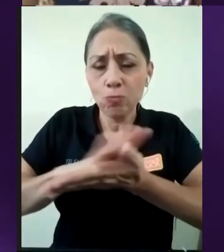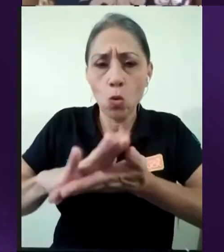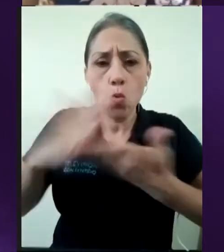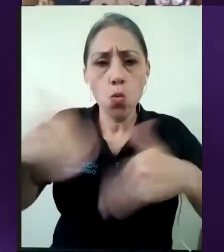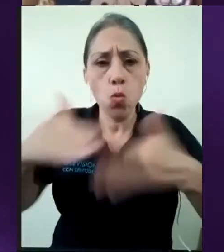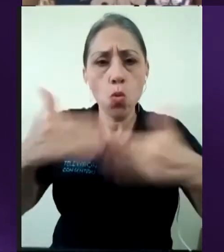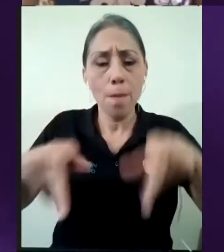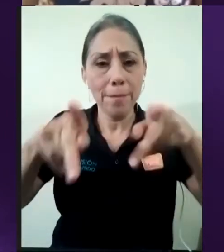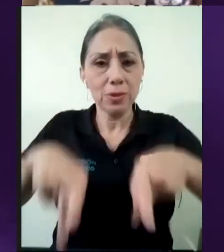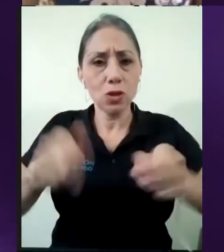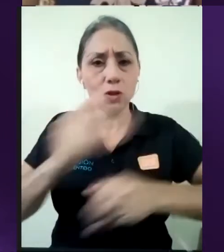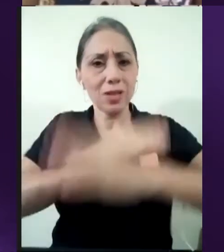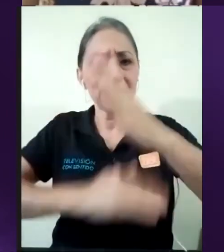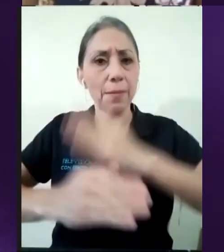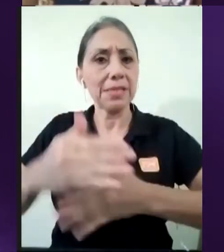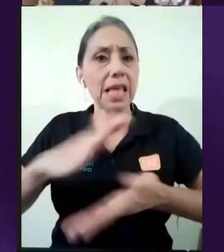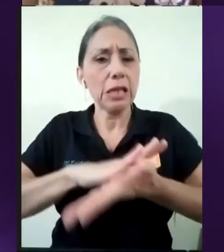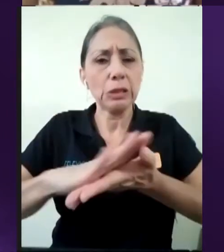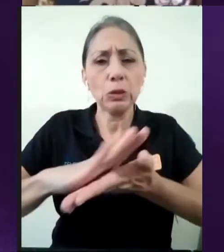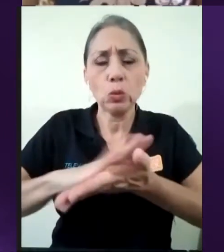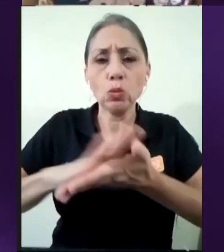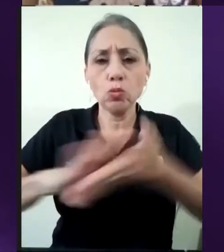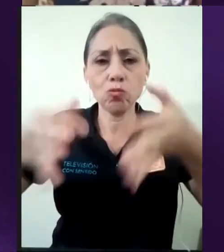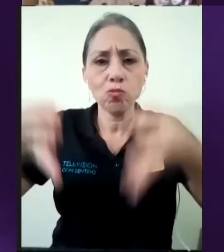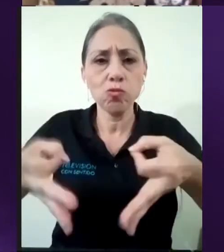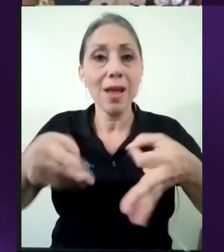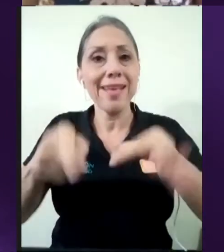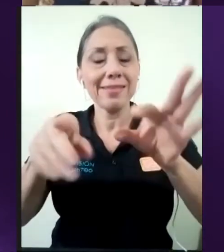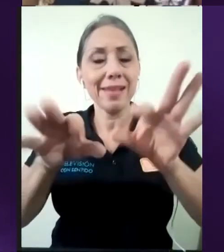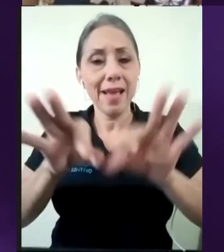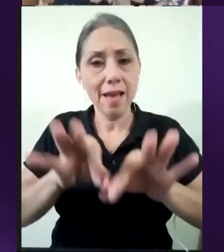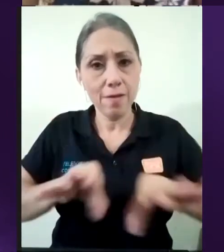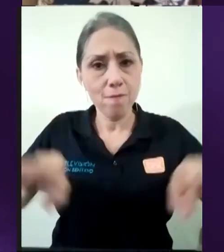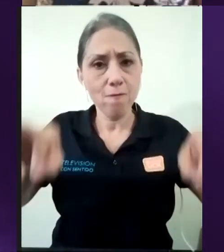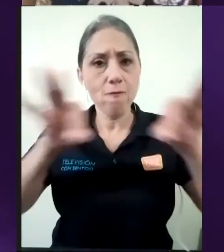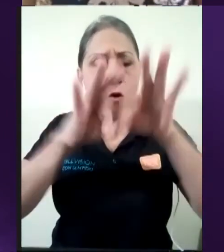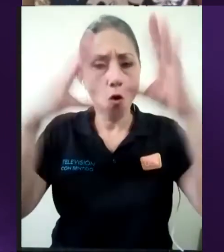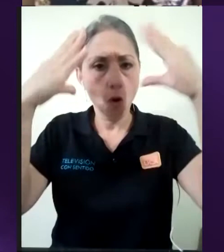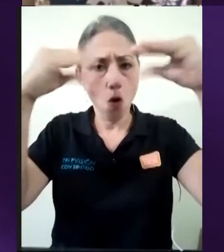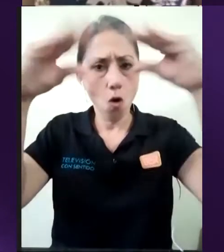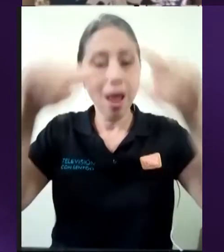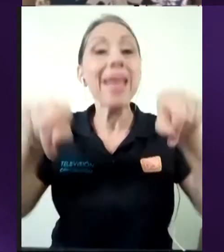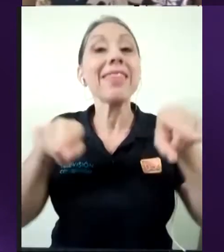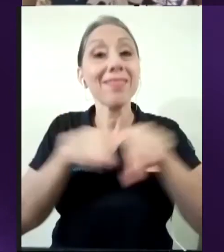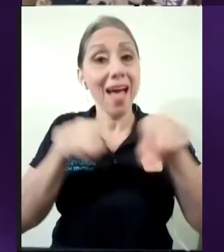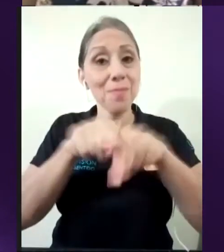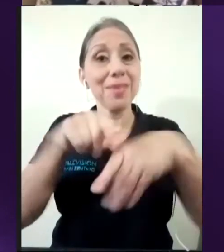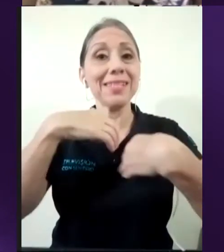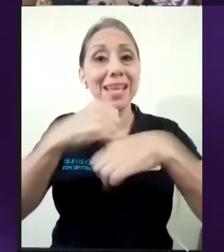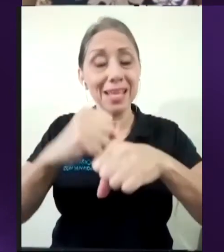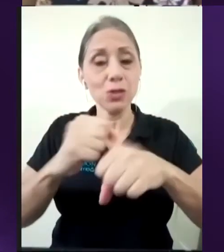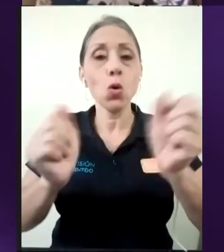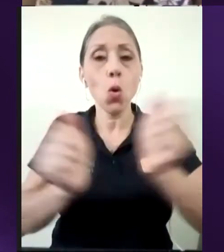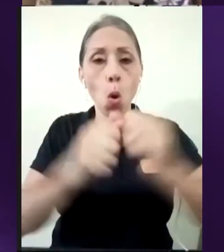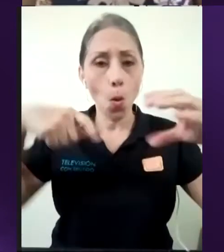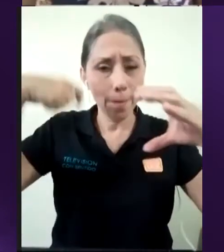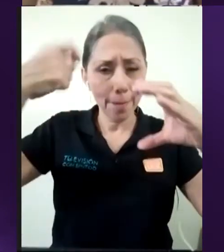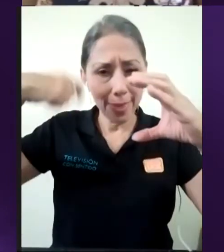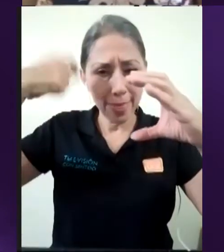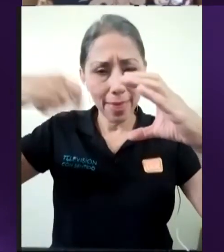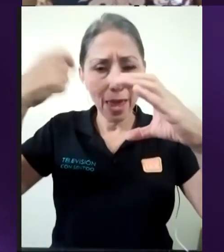Esta información es sumamente valiosa. Estas también se hicieron en videos con toda la accesibilidad,